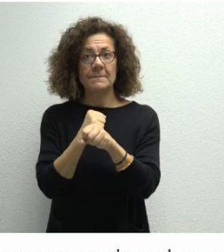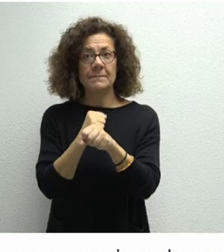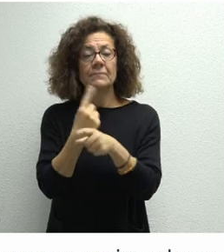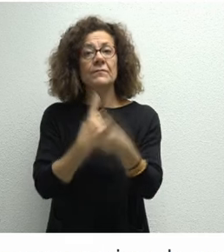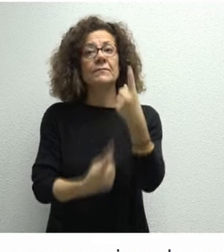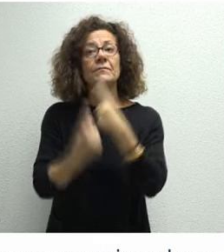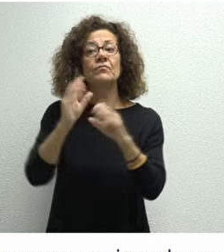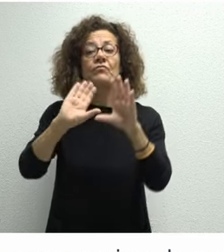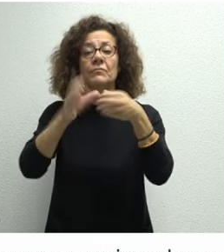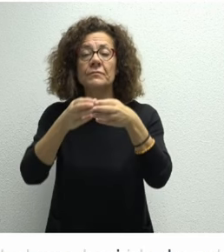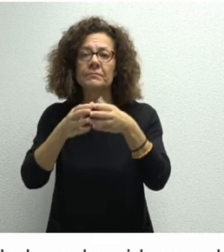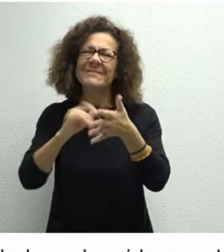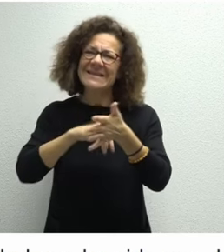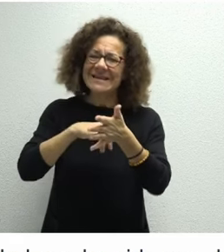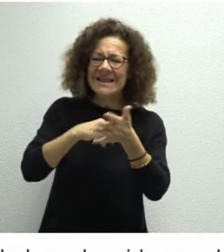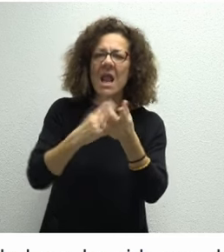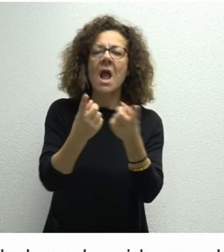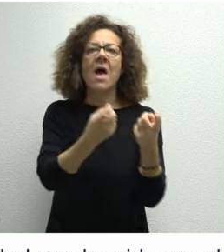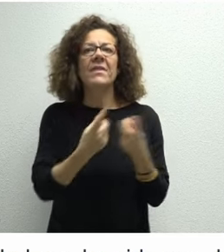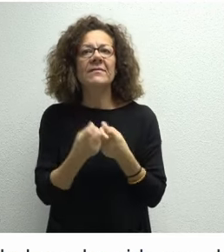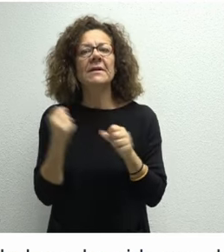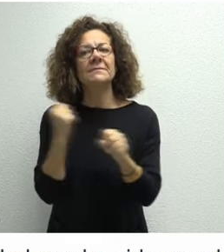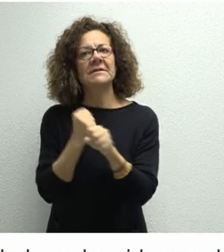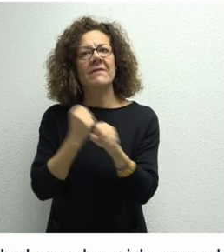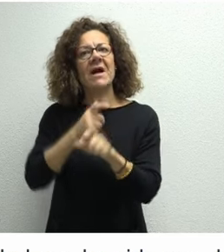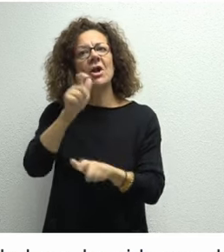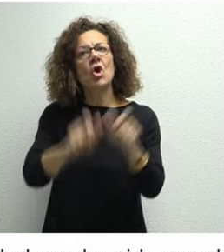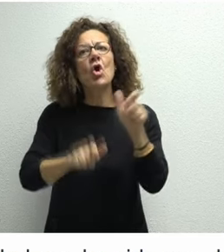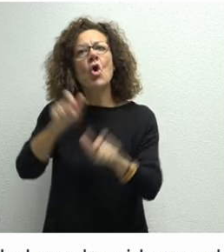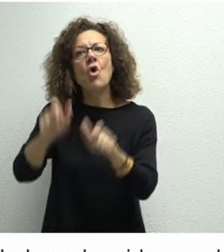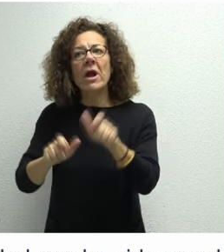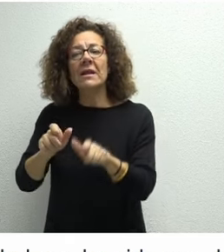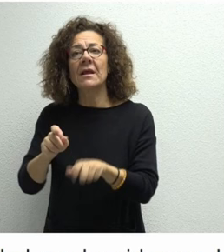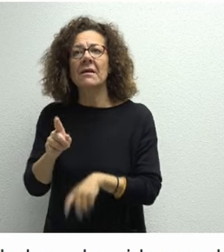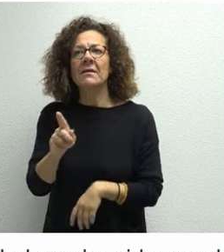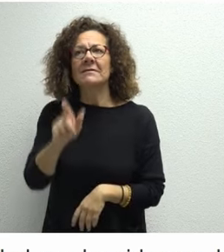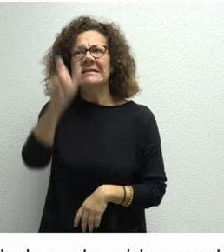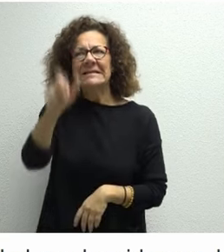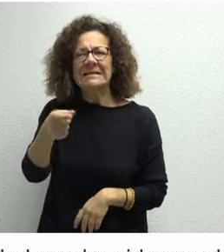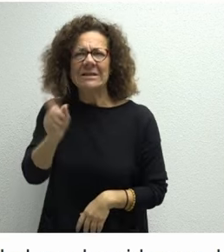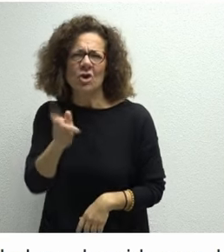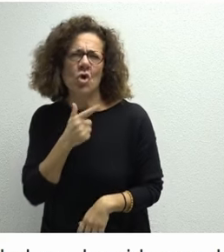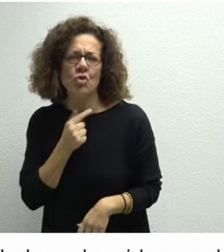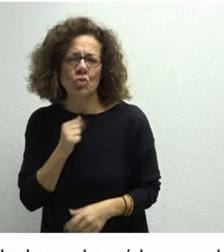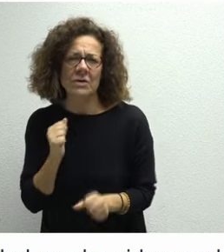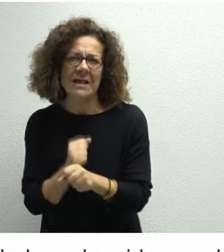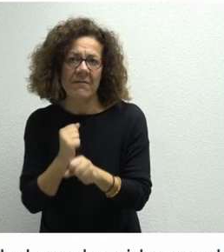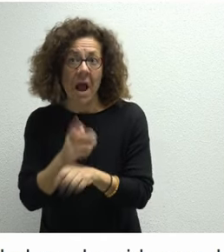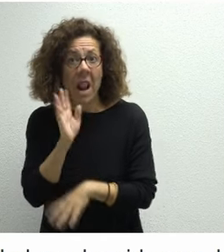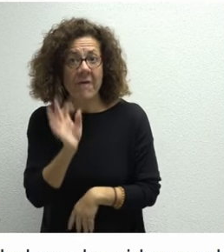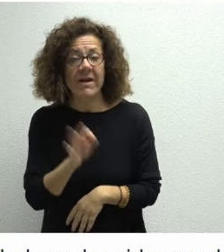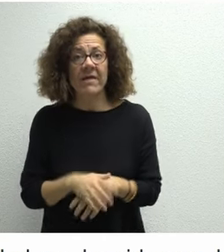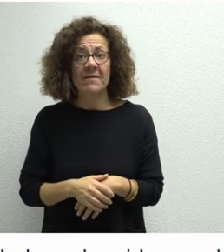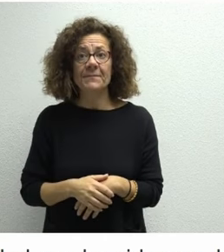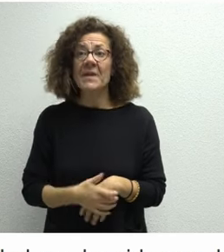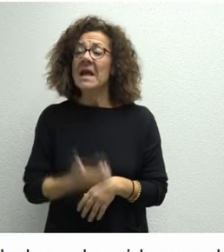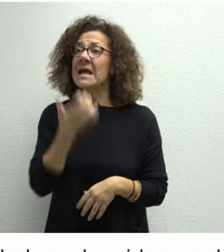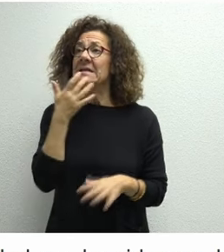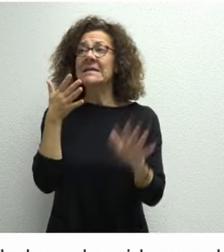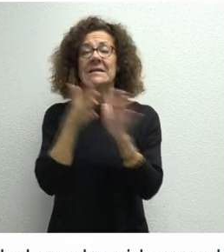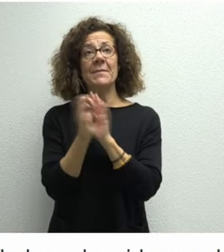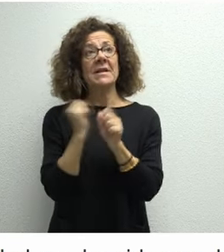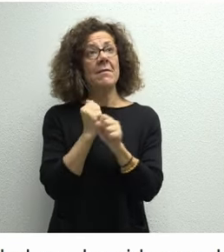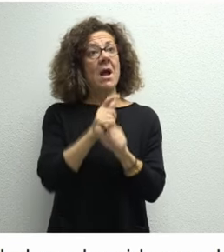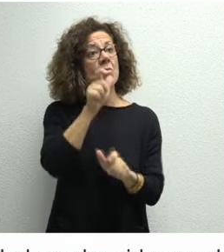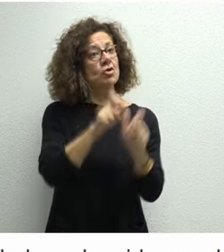algunos colectivos vulnerables necesar trabajar con gente con quien no nos gusta no con la que no nos gusta trabajar la verdad si siempre trabajamos